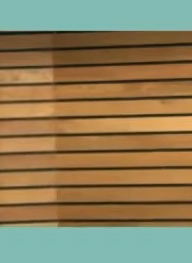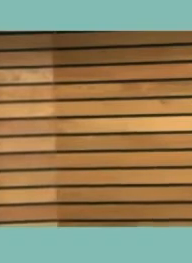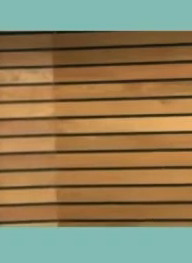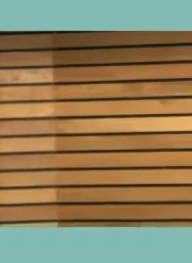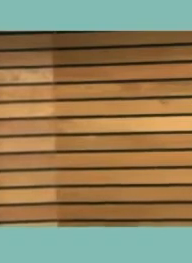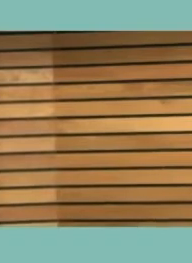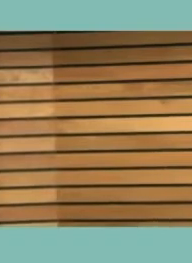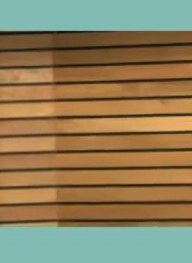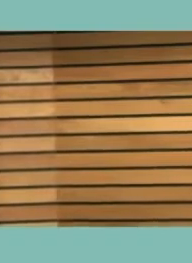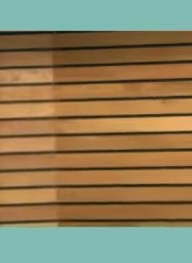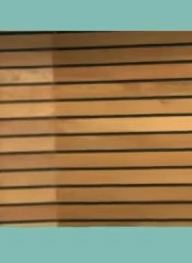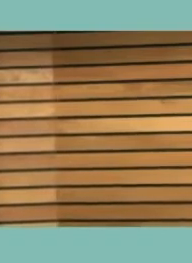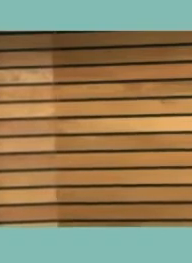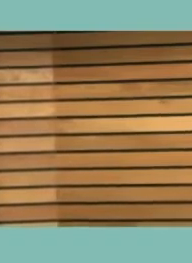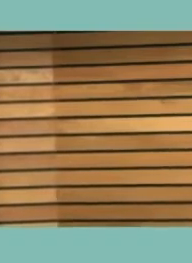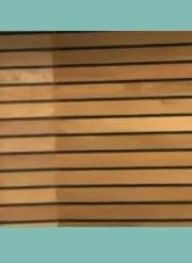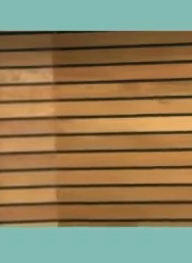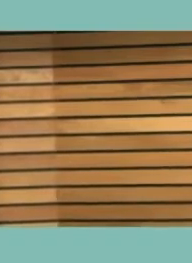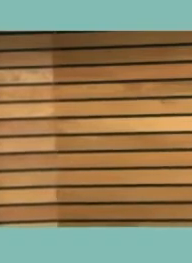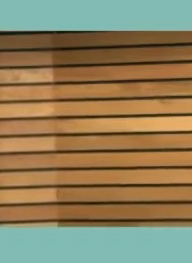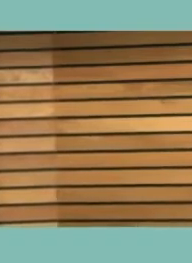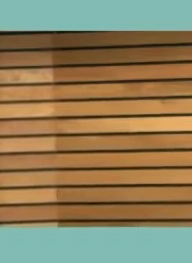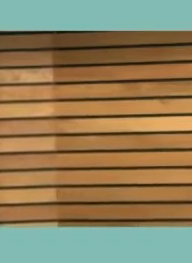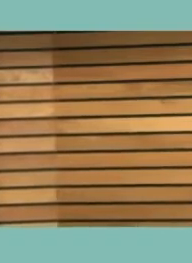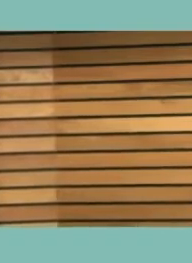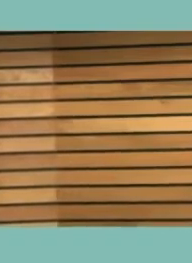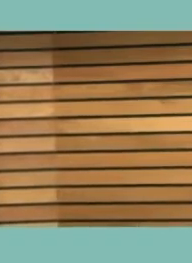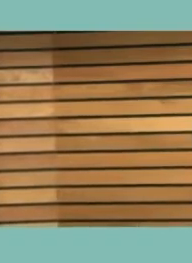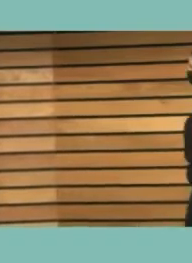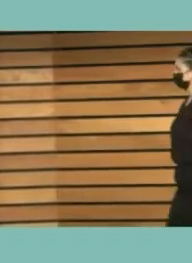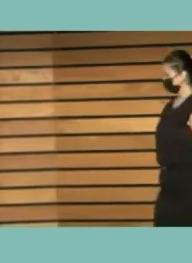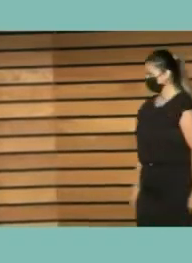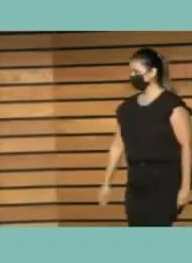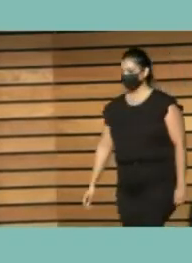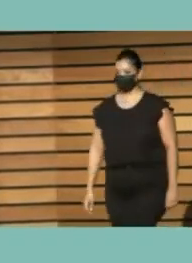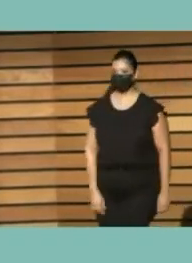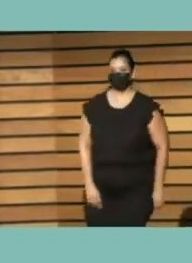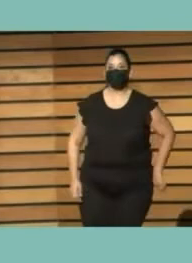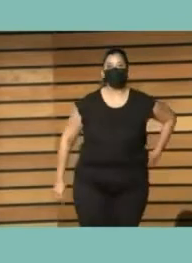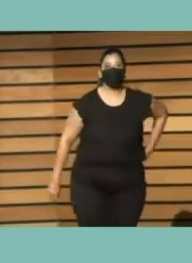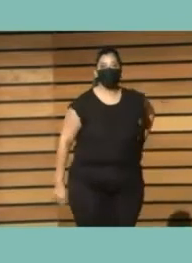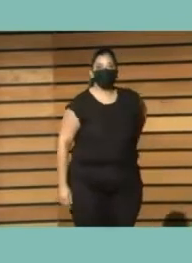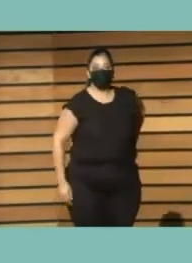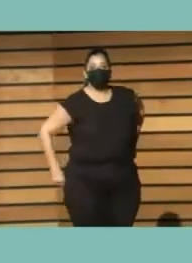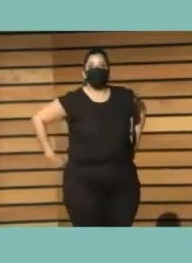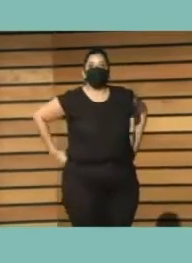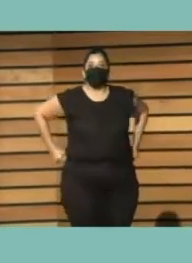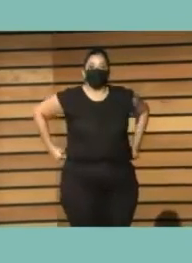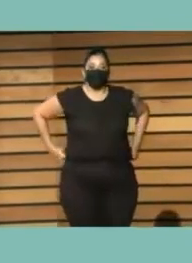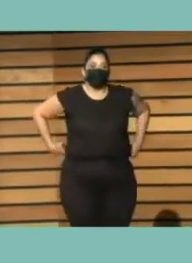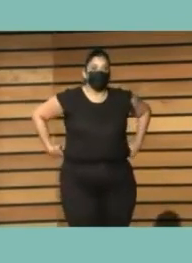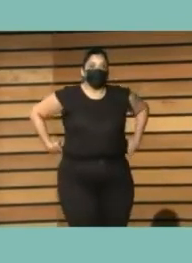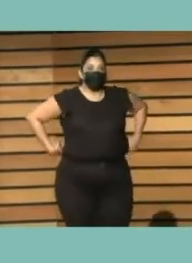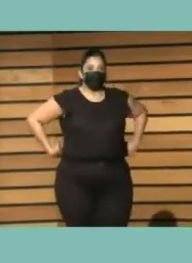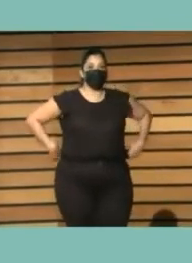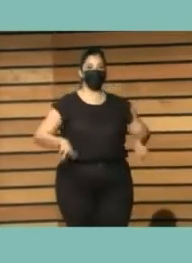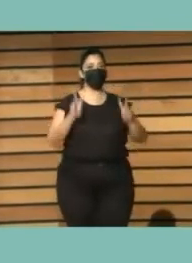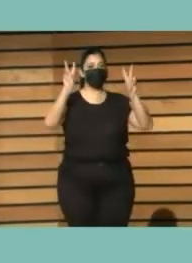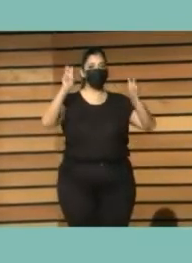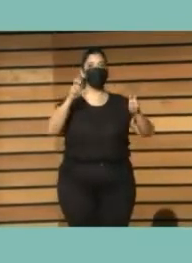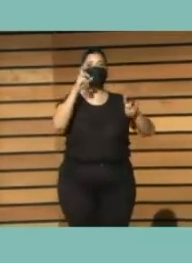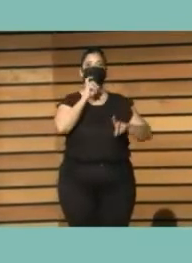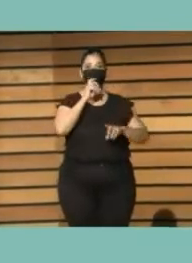adaptar sus servicios, acciones y recursos y sobre cómo pueden buscar el equilibrio entre sus servicios de actividades